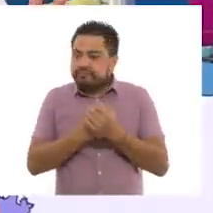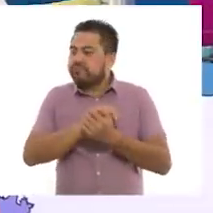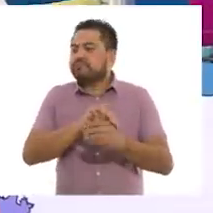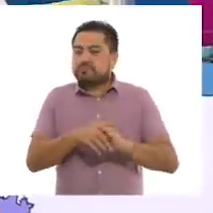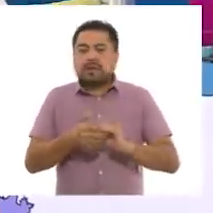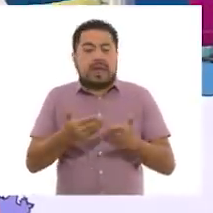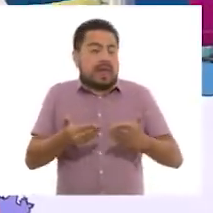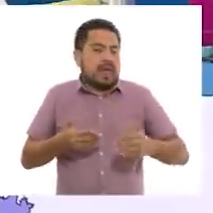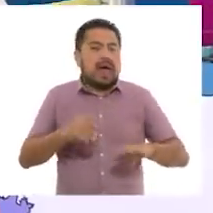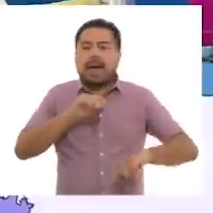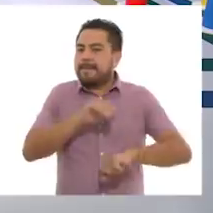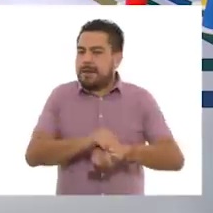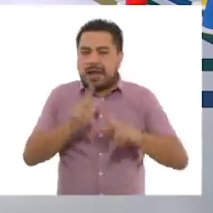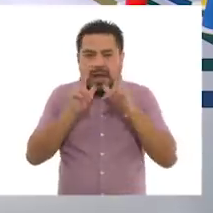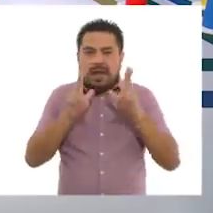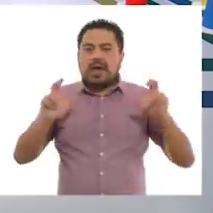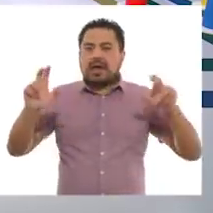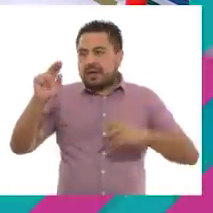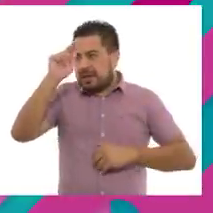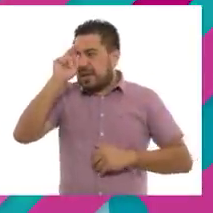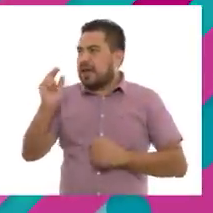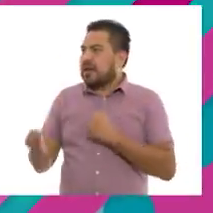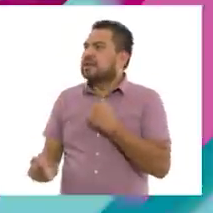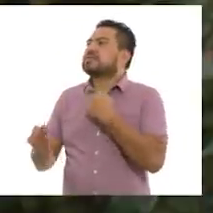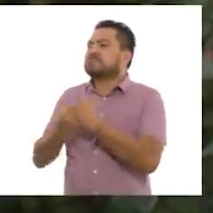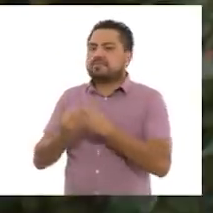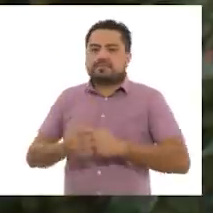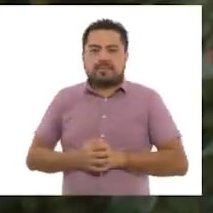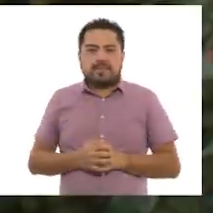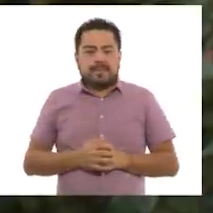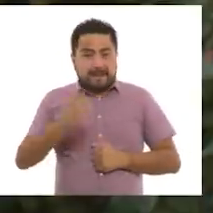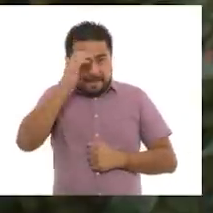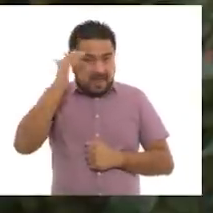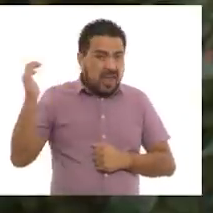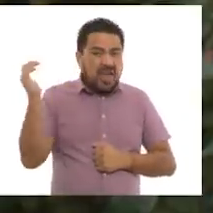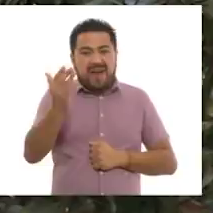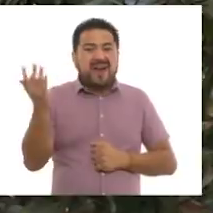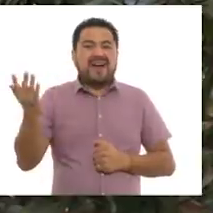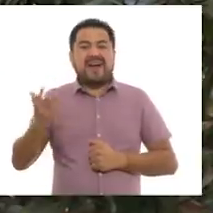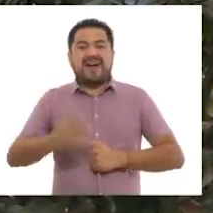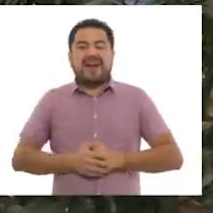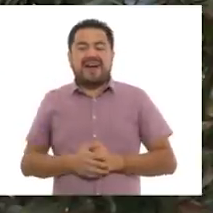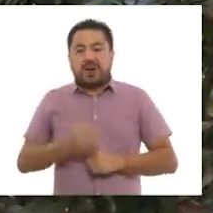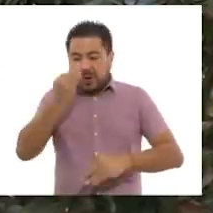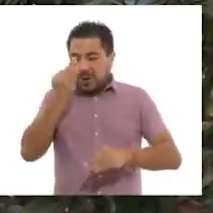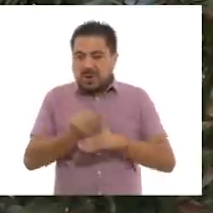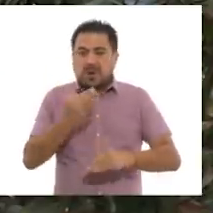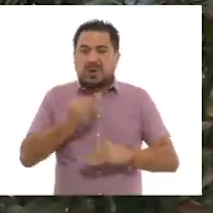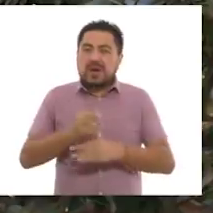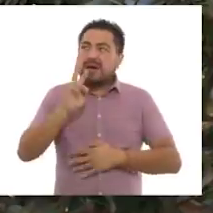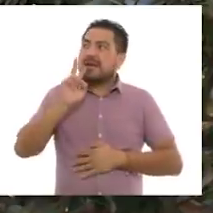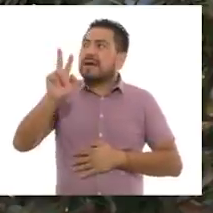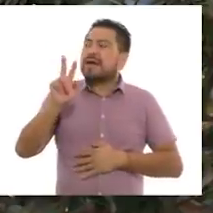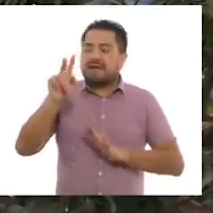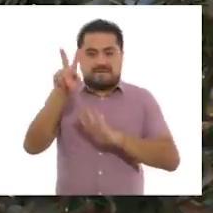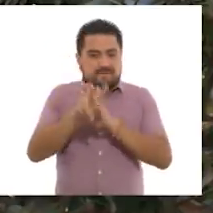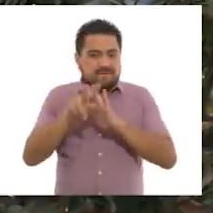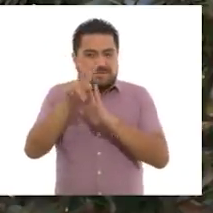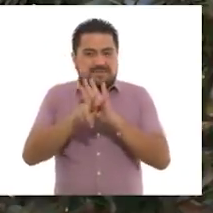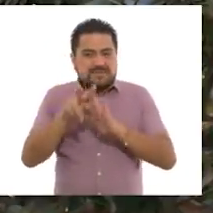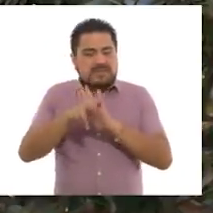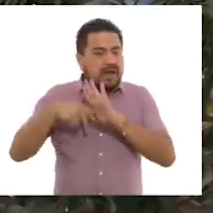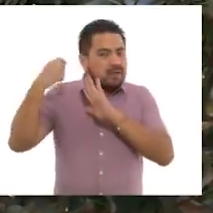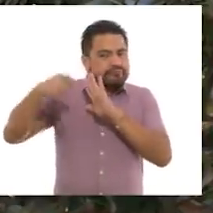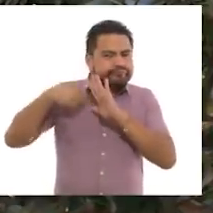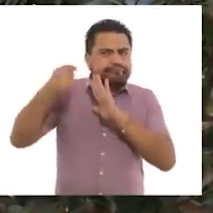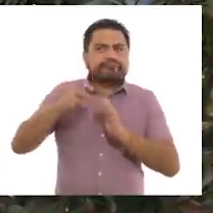con nuestro amigo Ajolisto. Pues vamos. ¡Hola! ¡Vamos a ver el siguiente video!